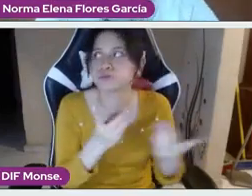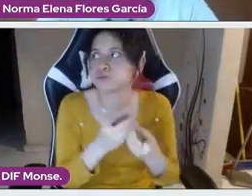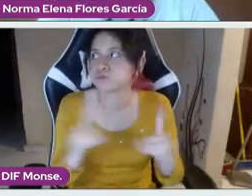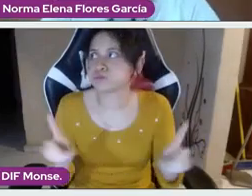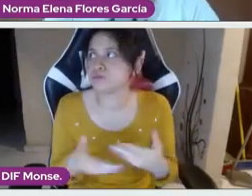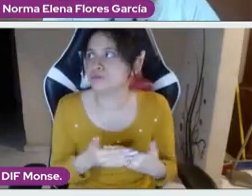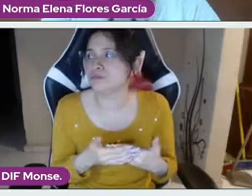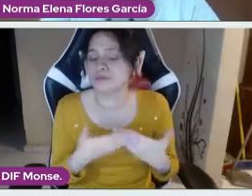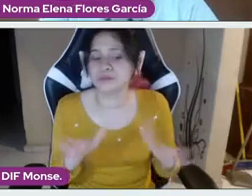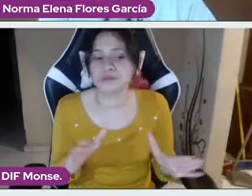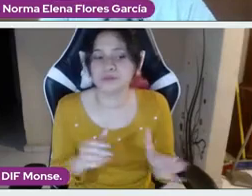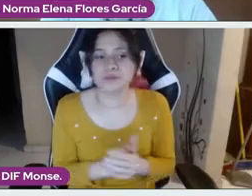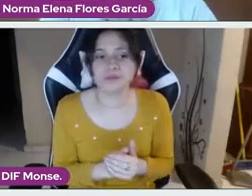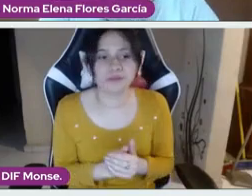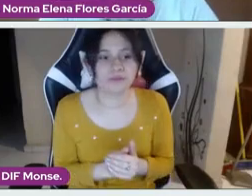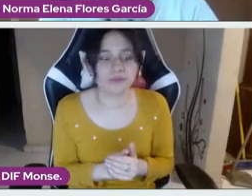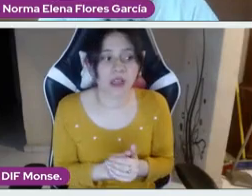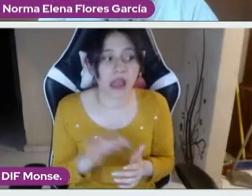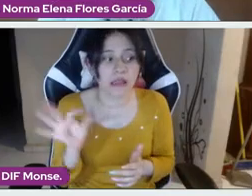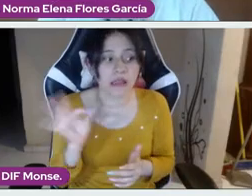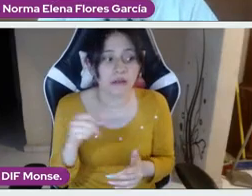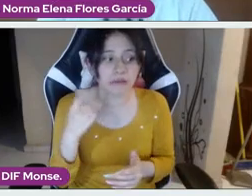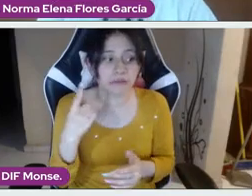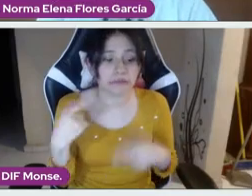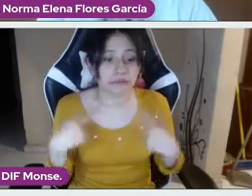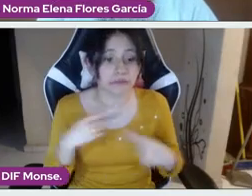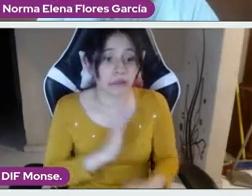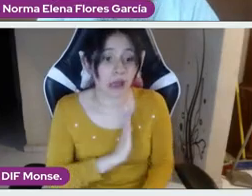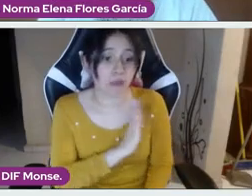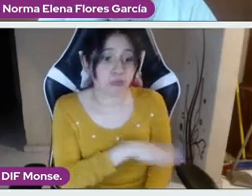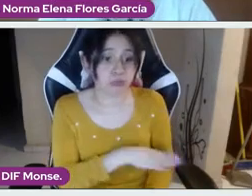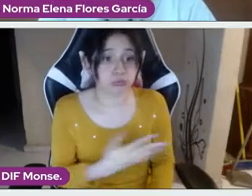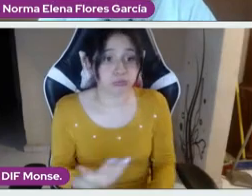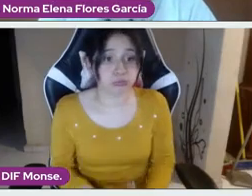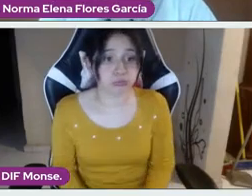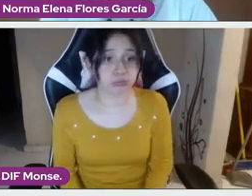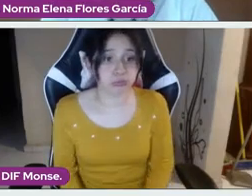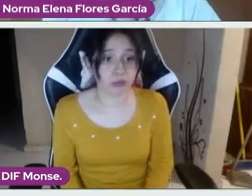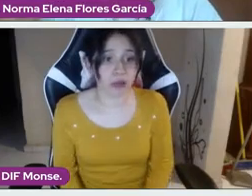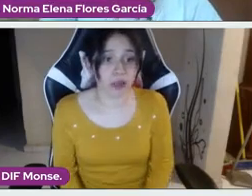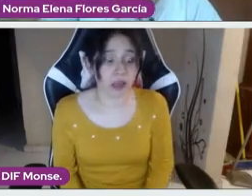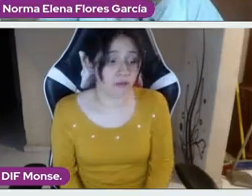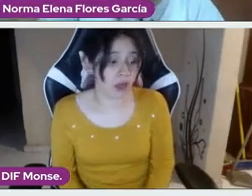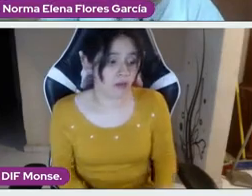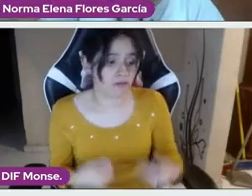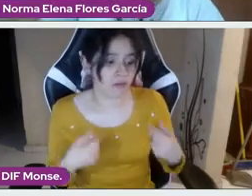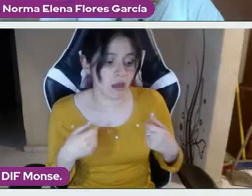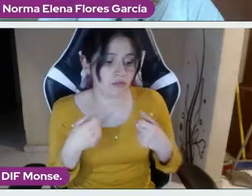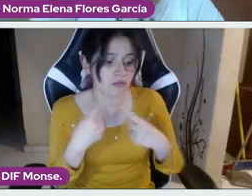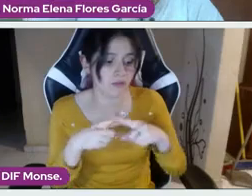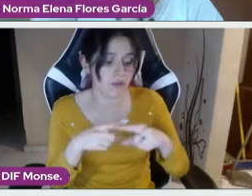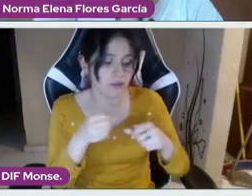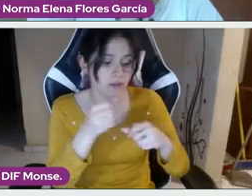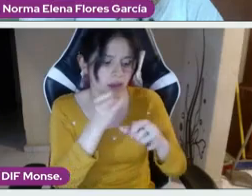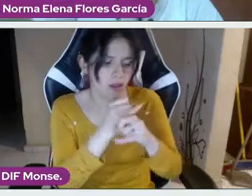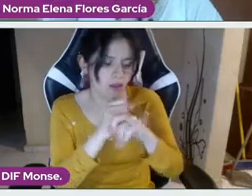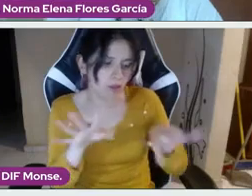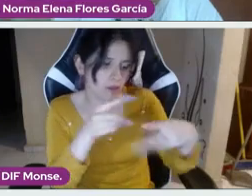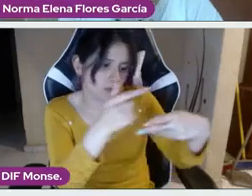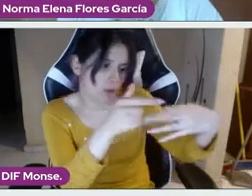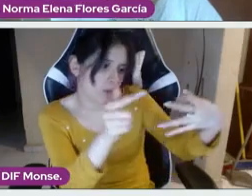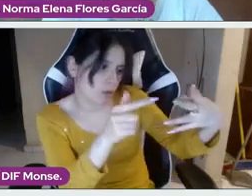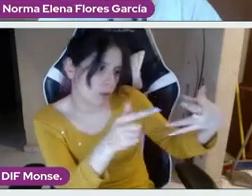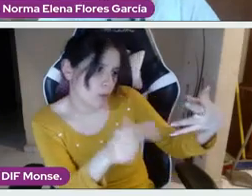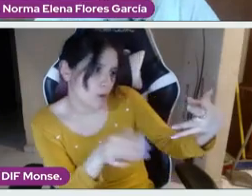que tanto lamentable fallecimiento, y salen artículos donde dice los hijos e